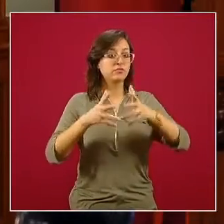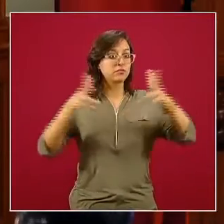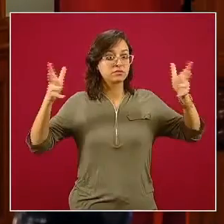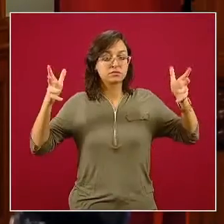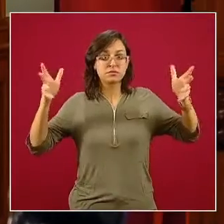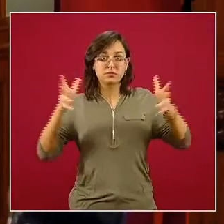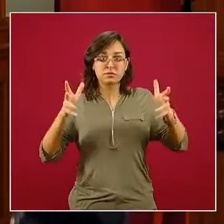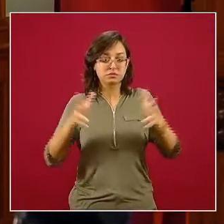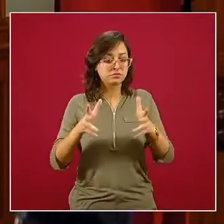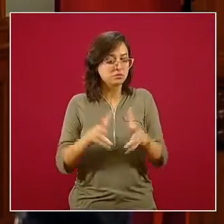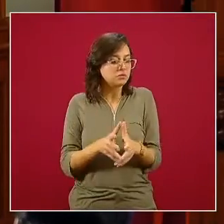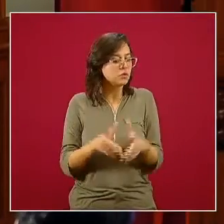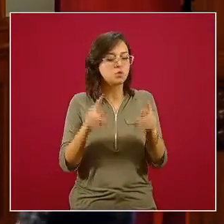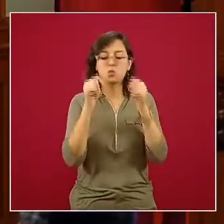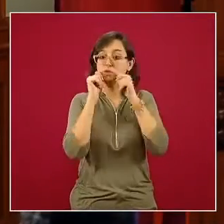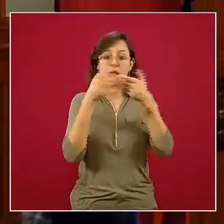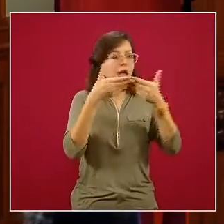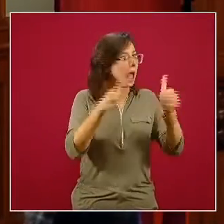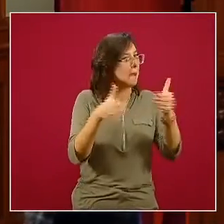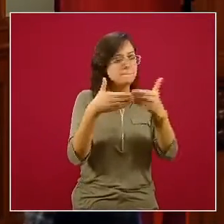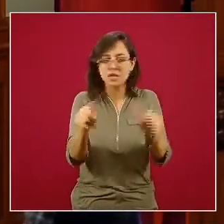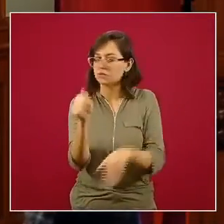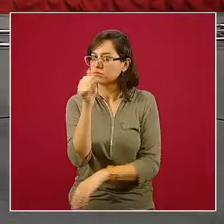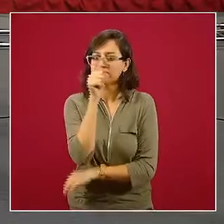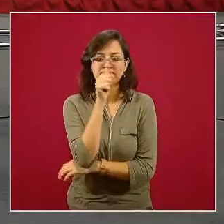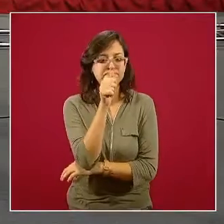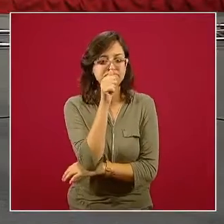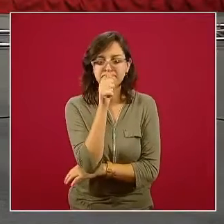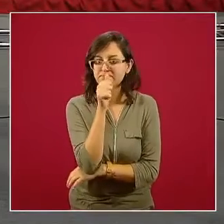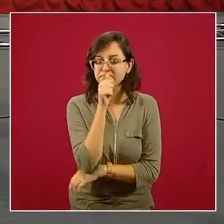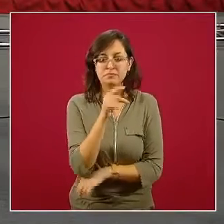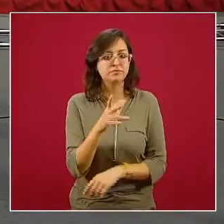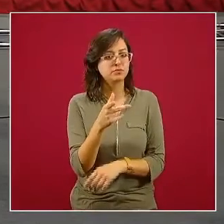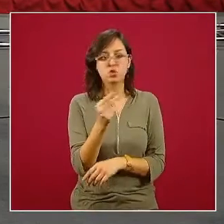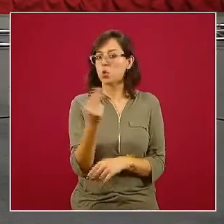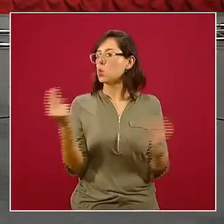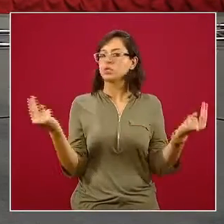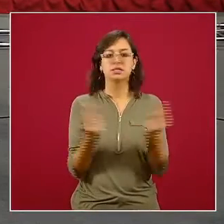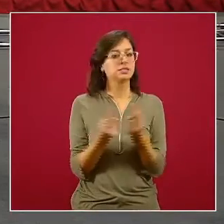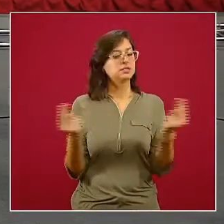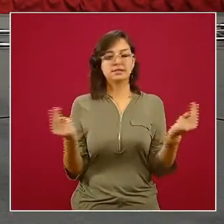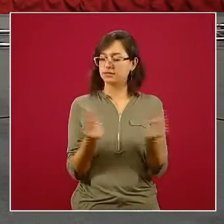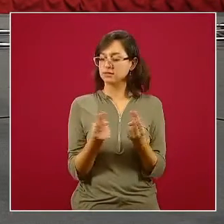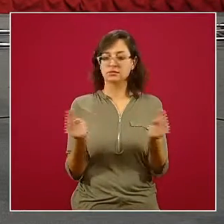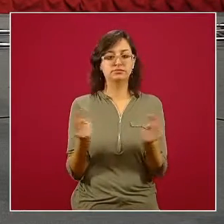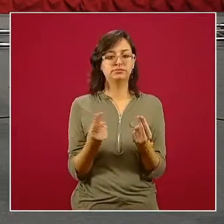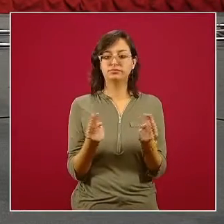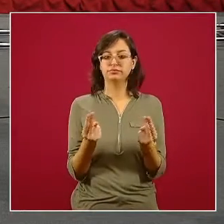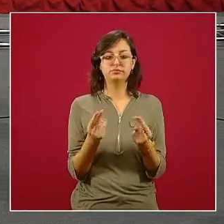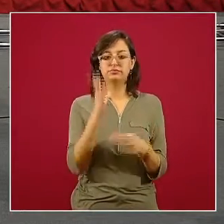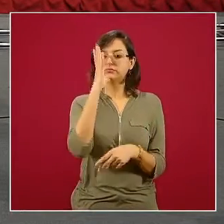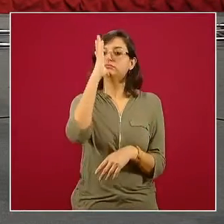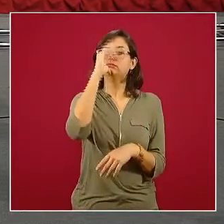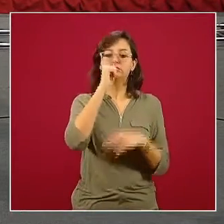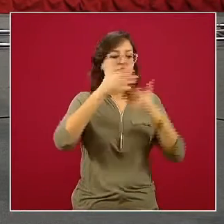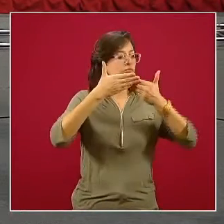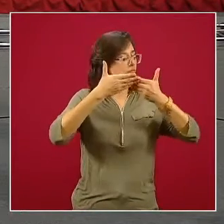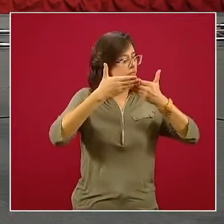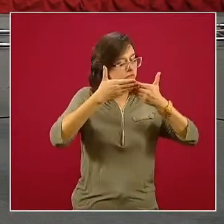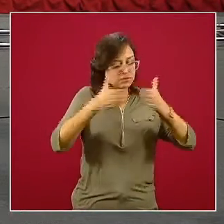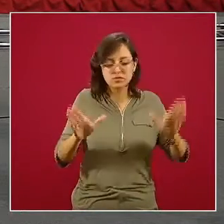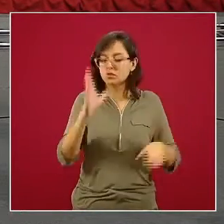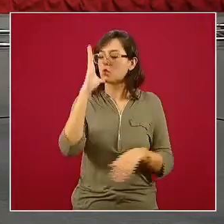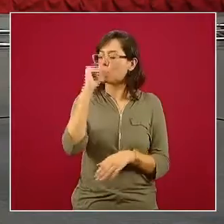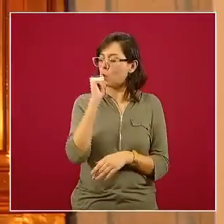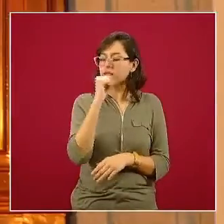medianas, pequeñas o muy pequeñas que no están cumpliendo actividades esenciales. No pueden abrir todavía, no pueden